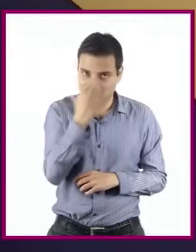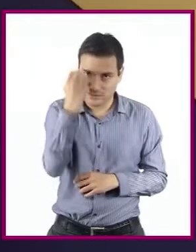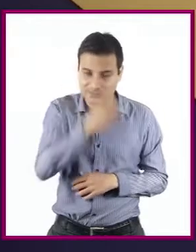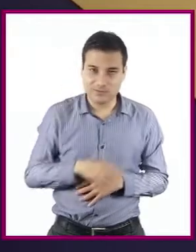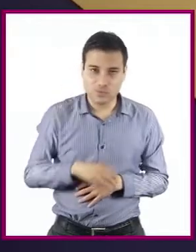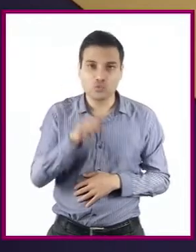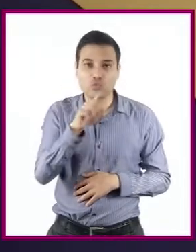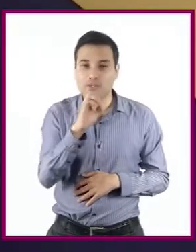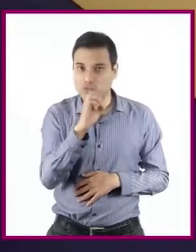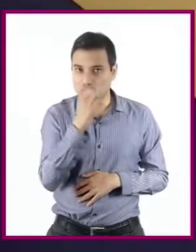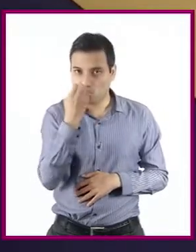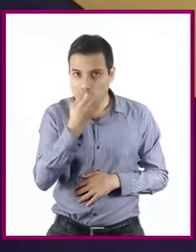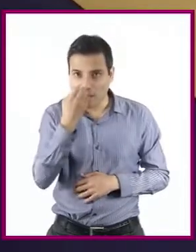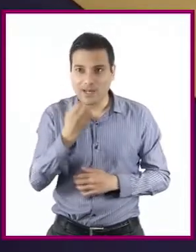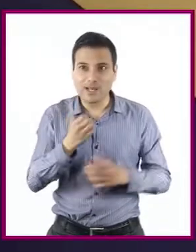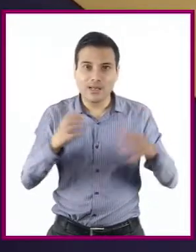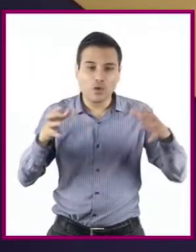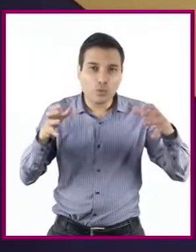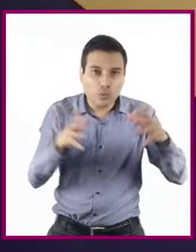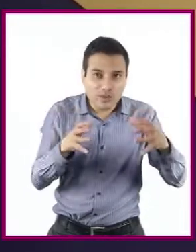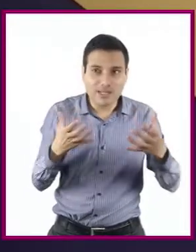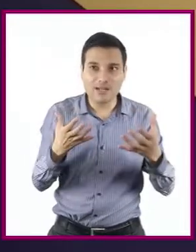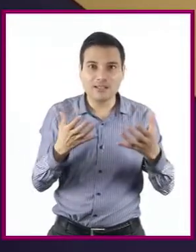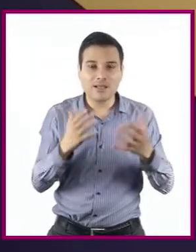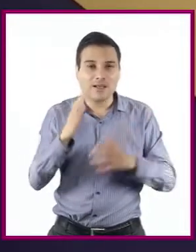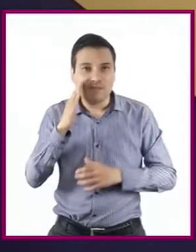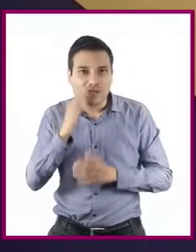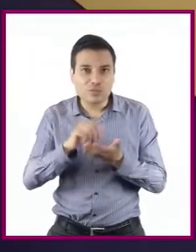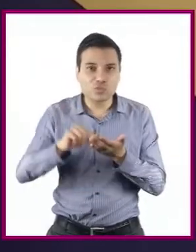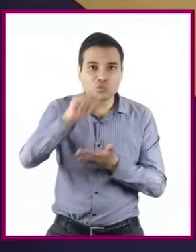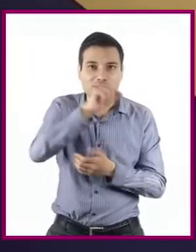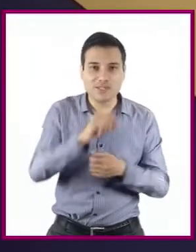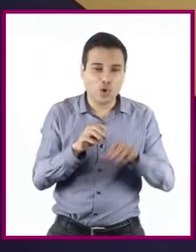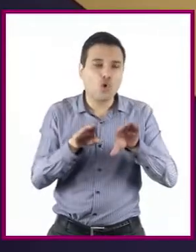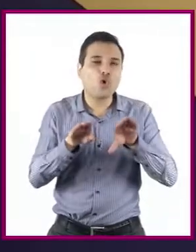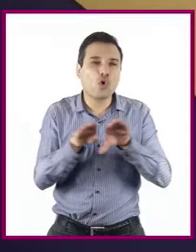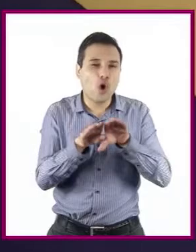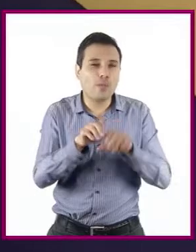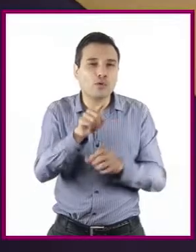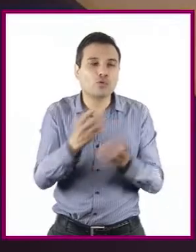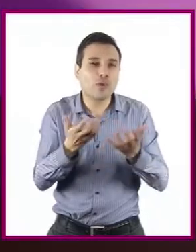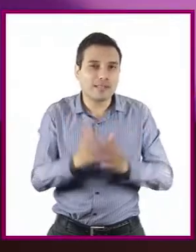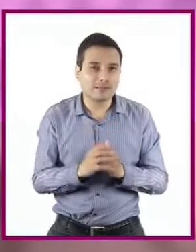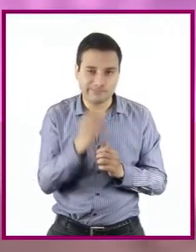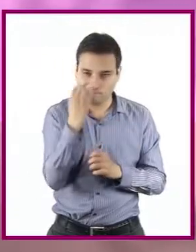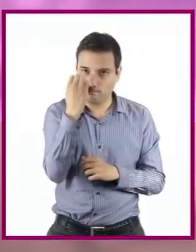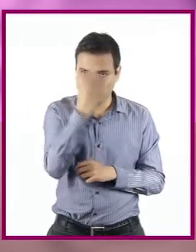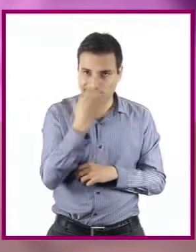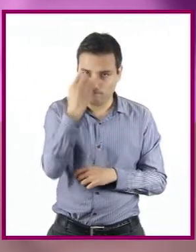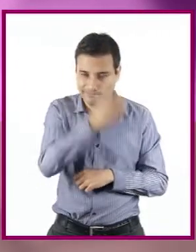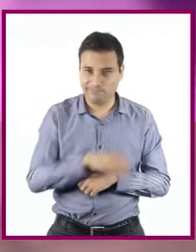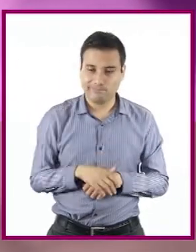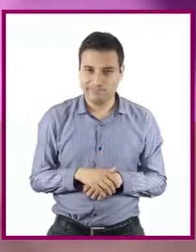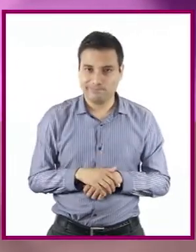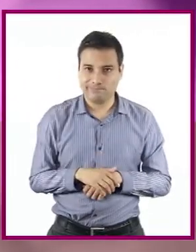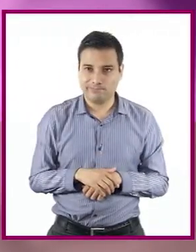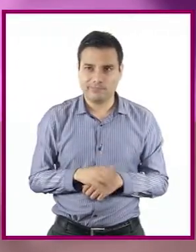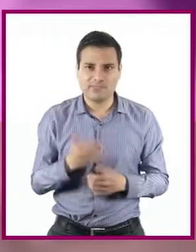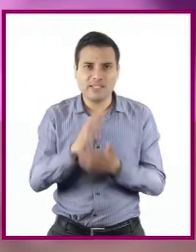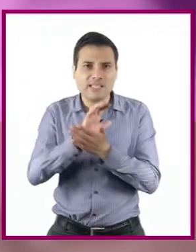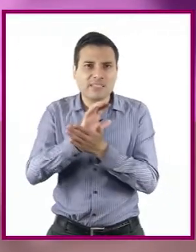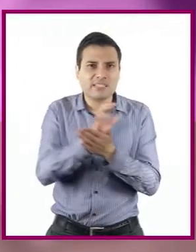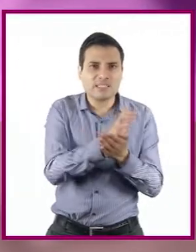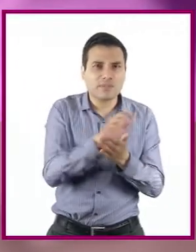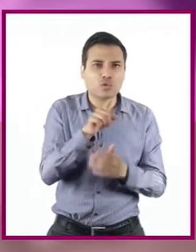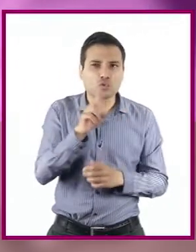su entorno, en las redes sociales y reflexionen qué otras expresiones de discriminación conocen. ¿Cuáles son las más comunes que